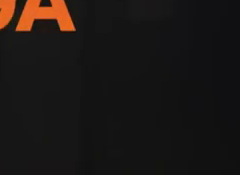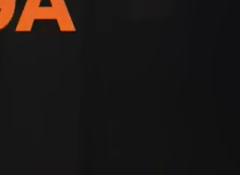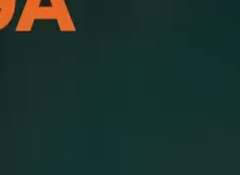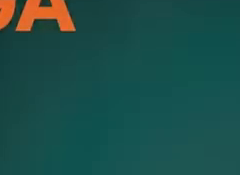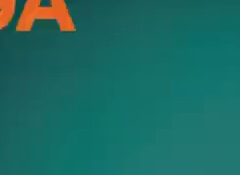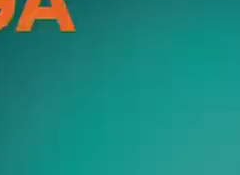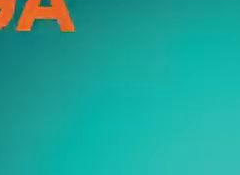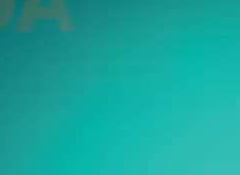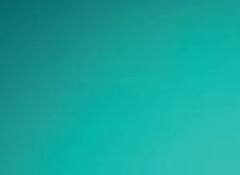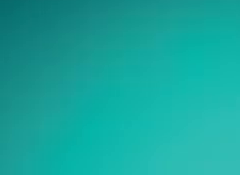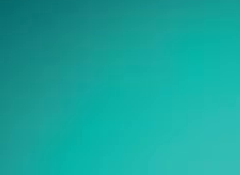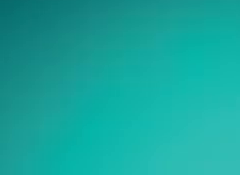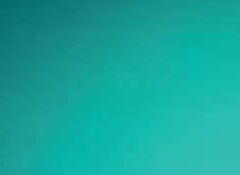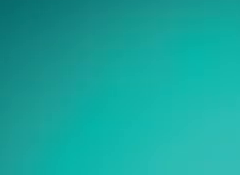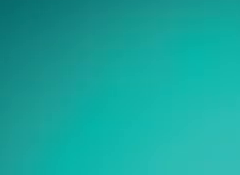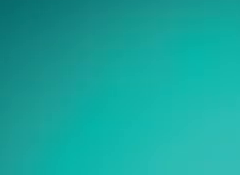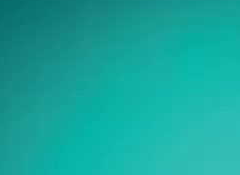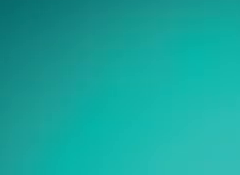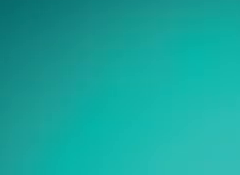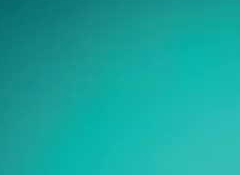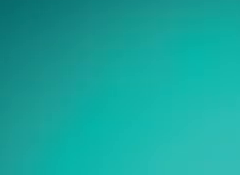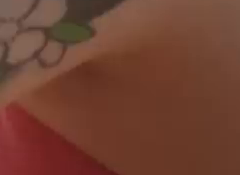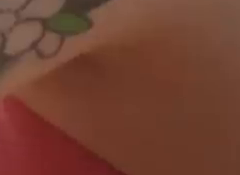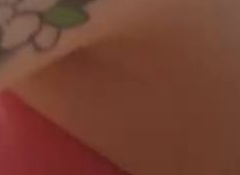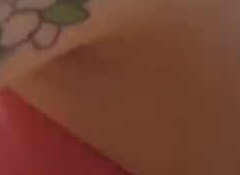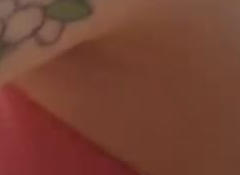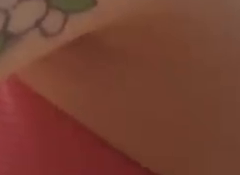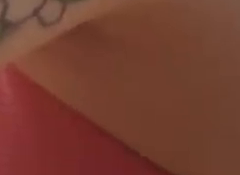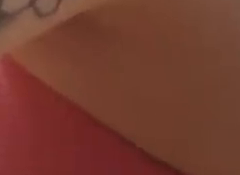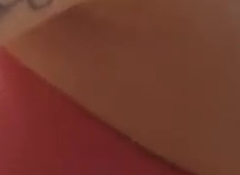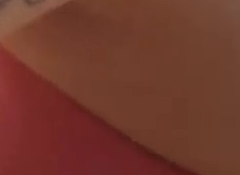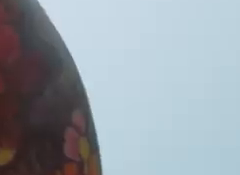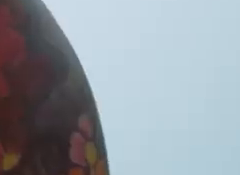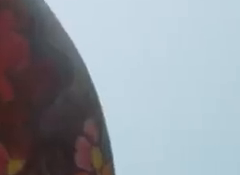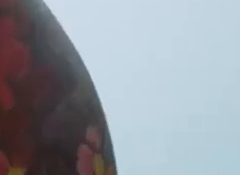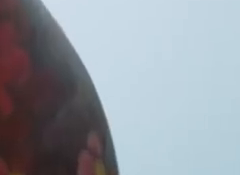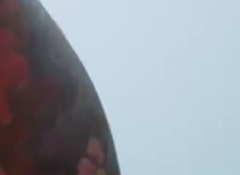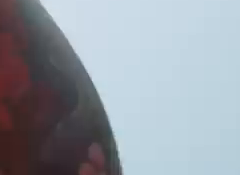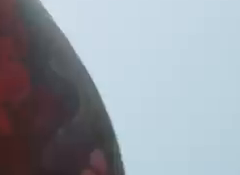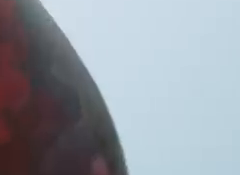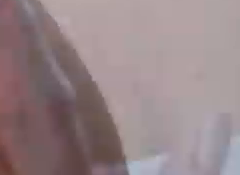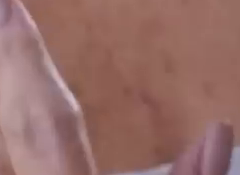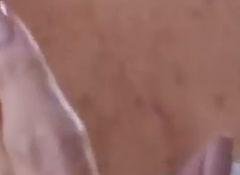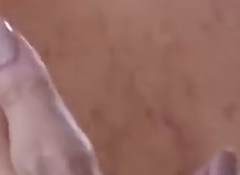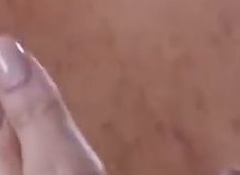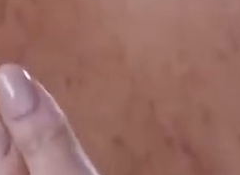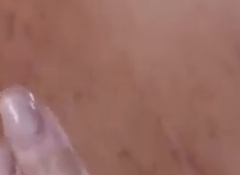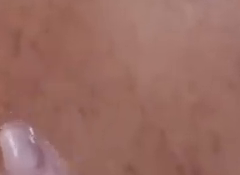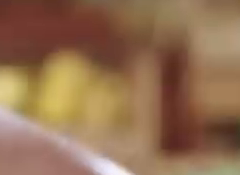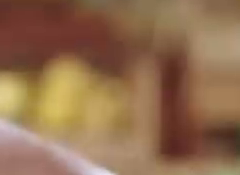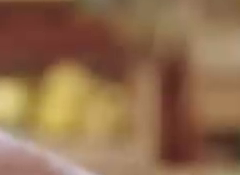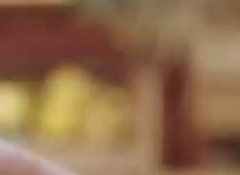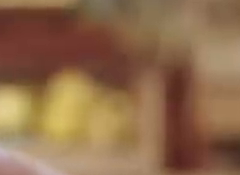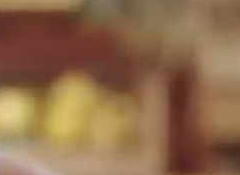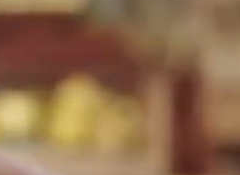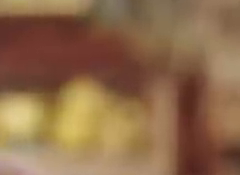parás, el nuevo Rexona tampoco. Rexona, no te abandona. Nuestra piel cuenta una historia, representa nuestro estilo. Es nuestra prenda